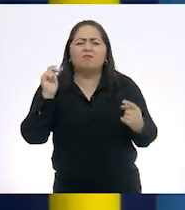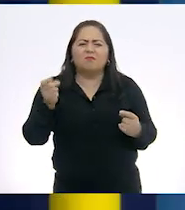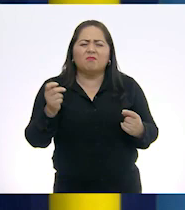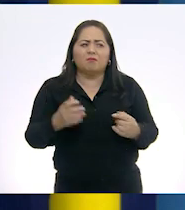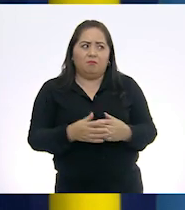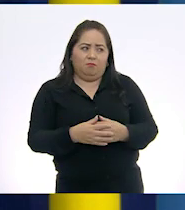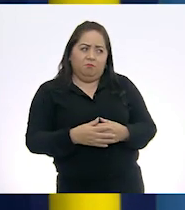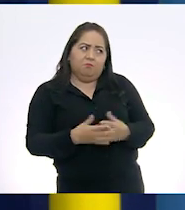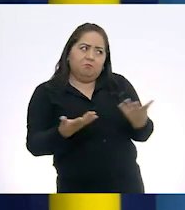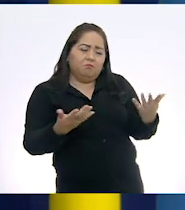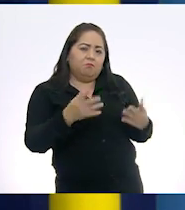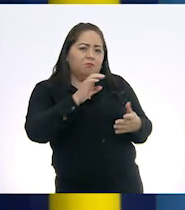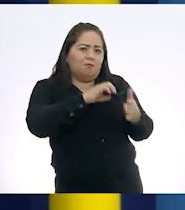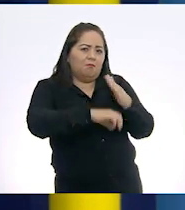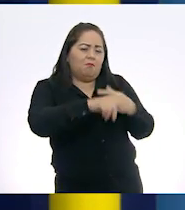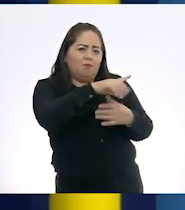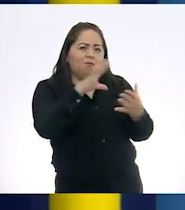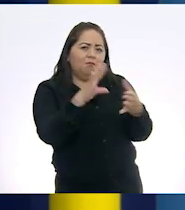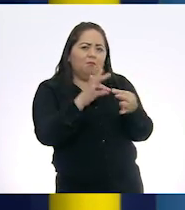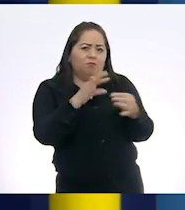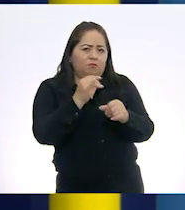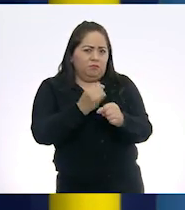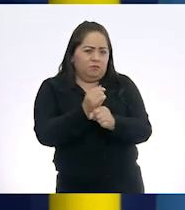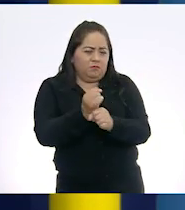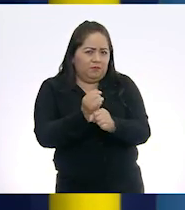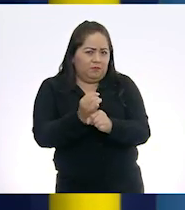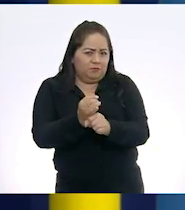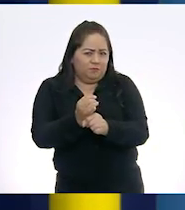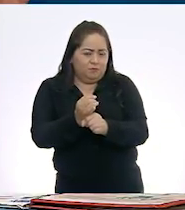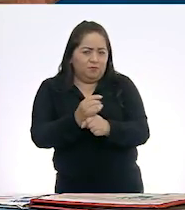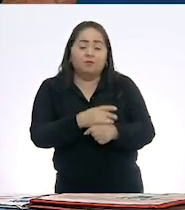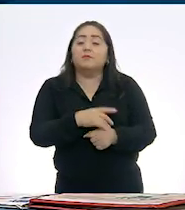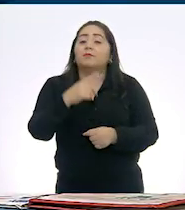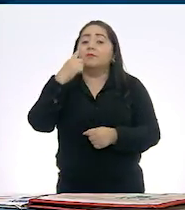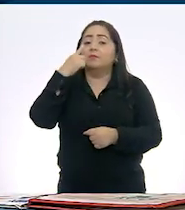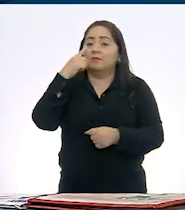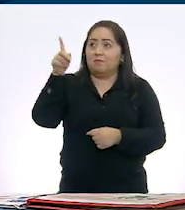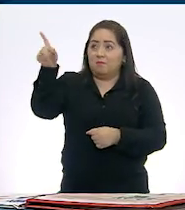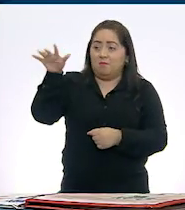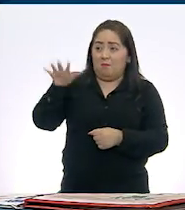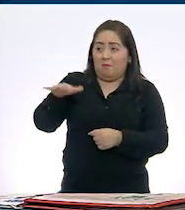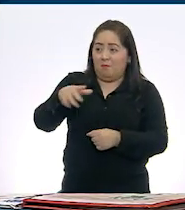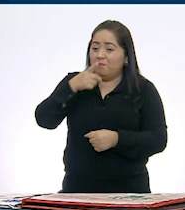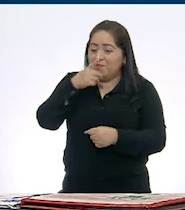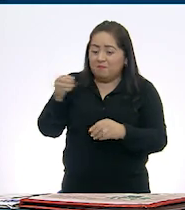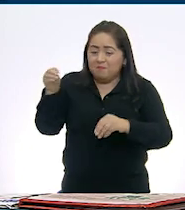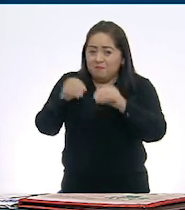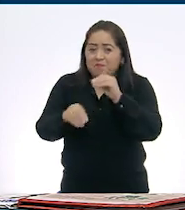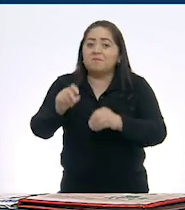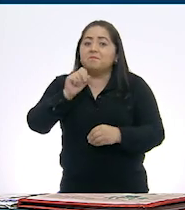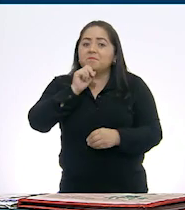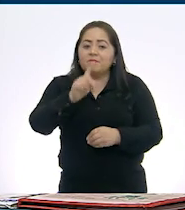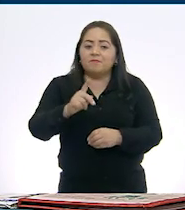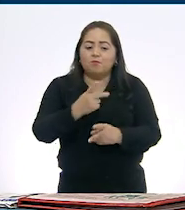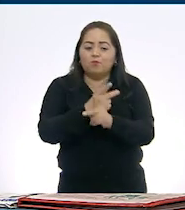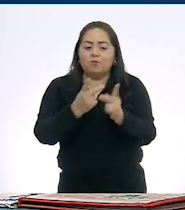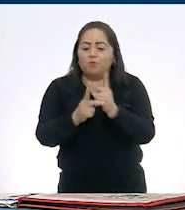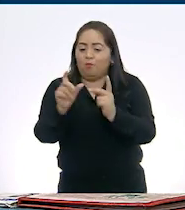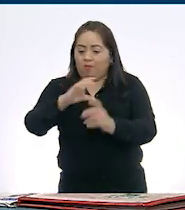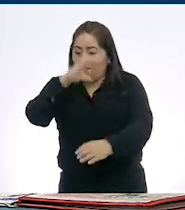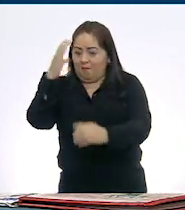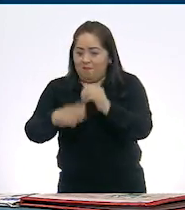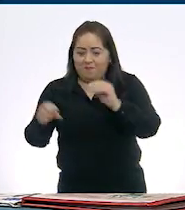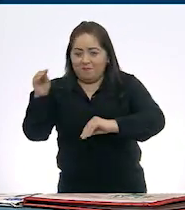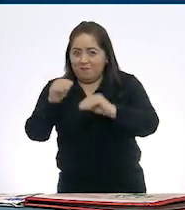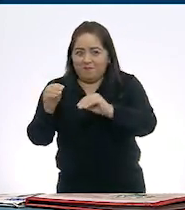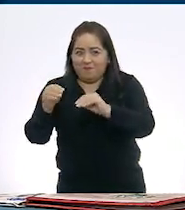¿Son elementos que hay que contribuir en la investigación? Los ingredientes que mencionaste son parte de un producto final, pero